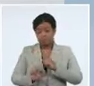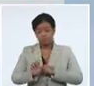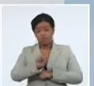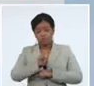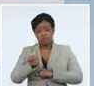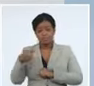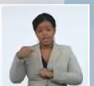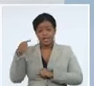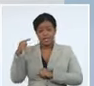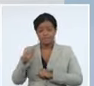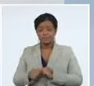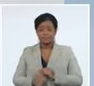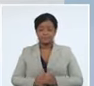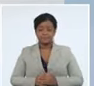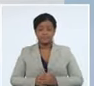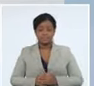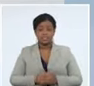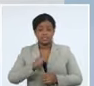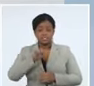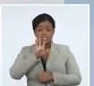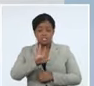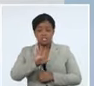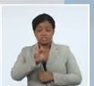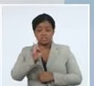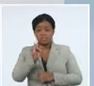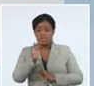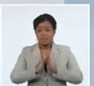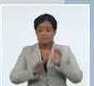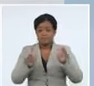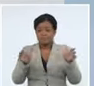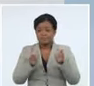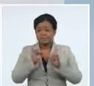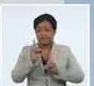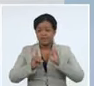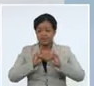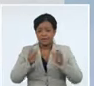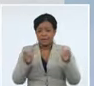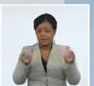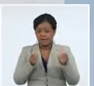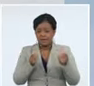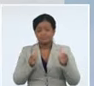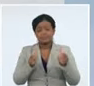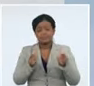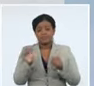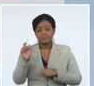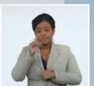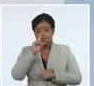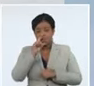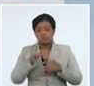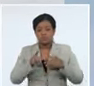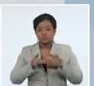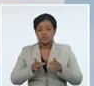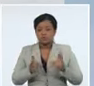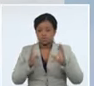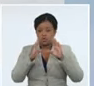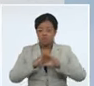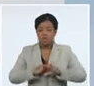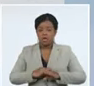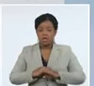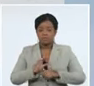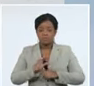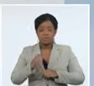ayer, 5 menores de 6 meses, y finalmente no tuvimos ningún caso confirmado en el día de